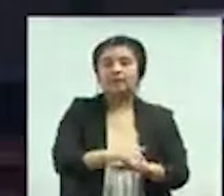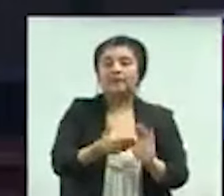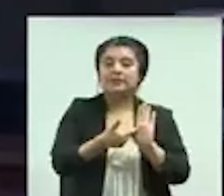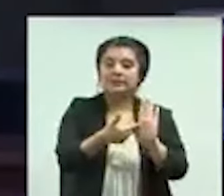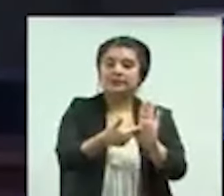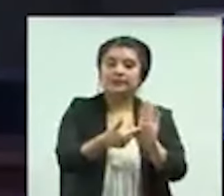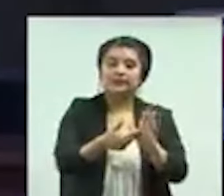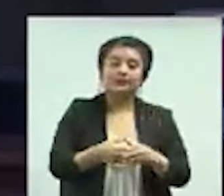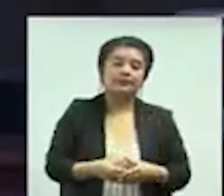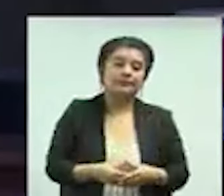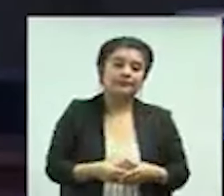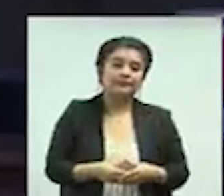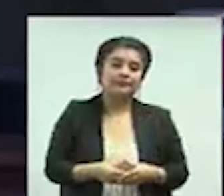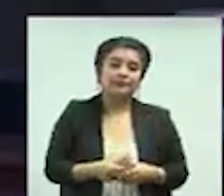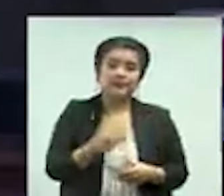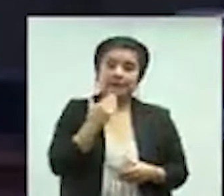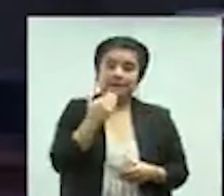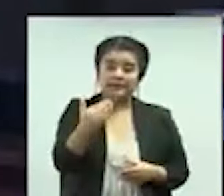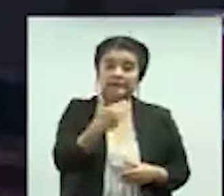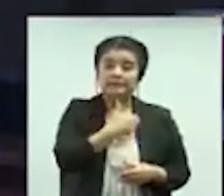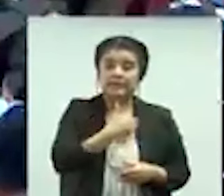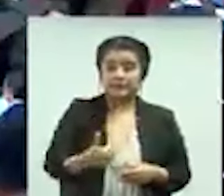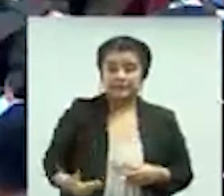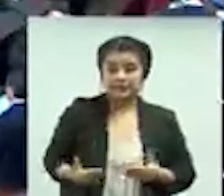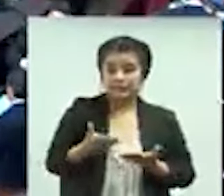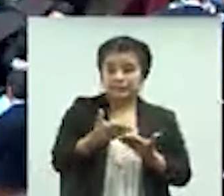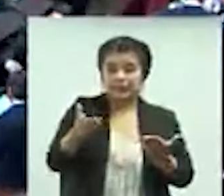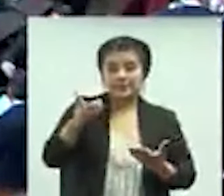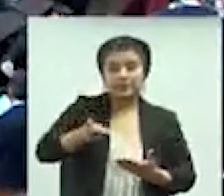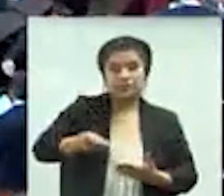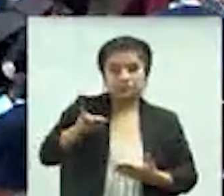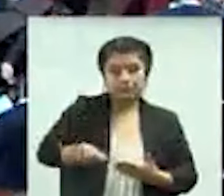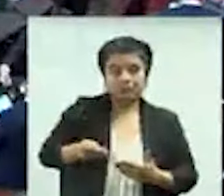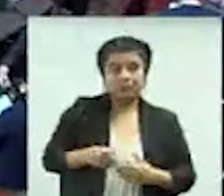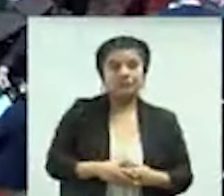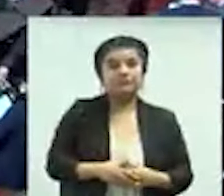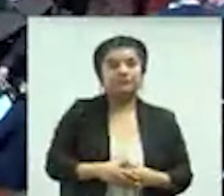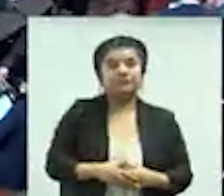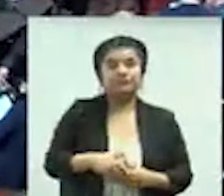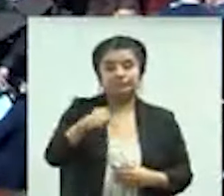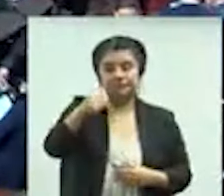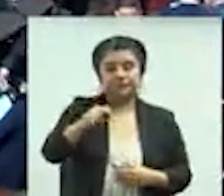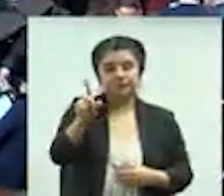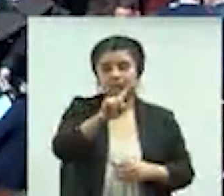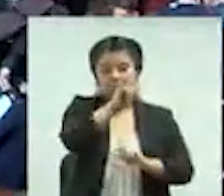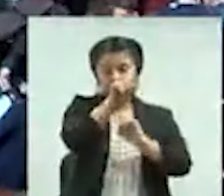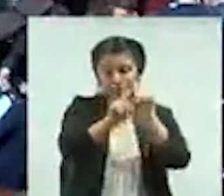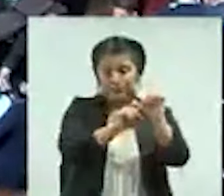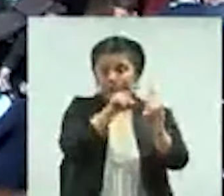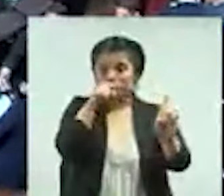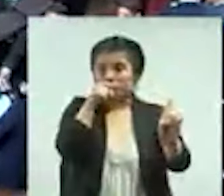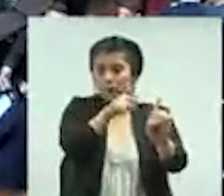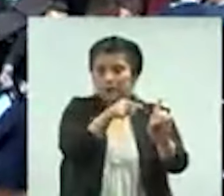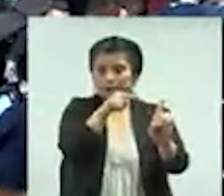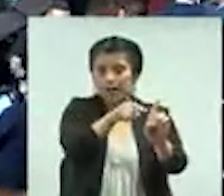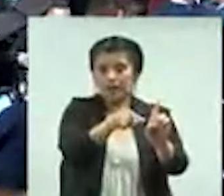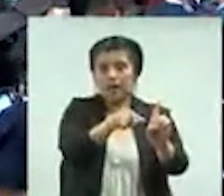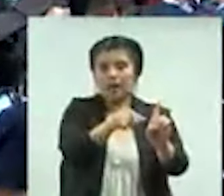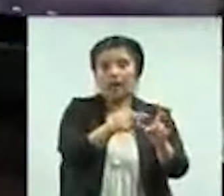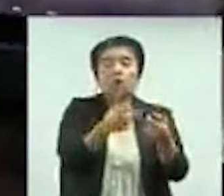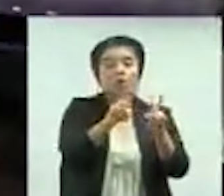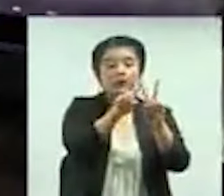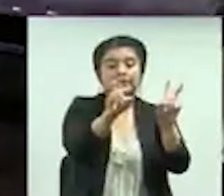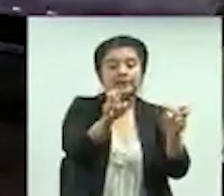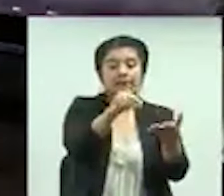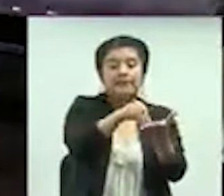formulada. Gracias, señor presidente. Honorable Pleno, esta no es una pregunta que se relaciona con el objeto y la materia de